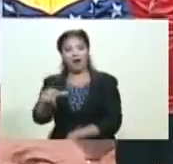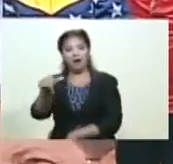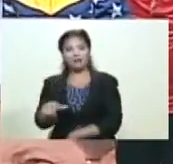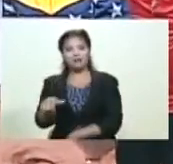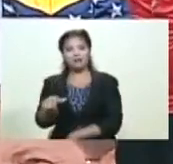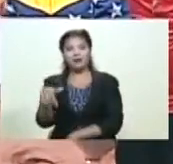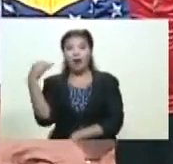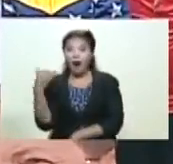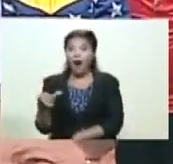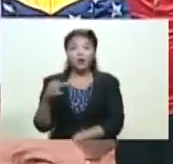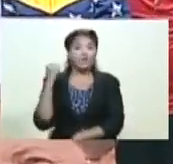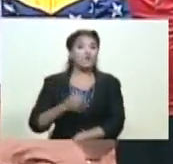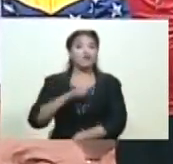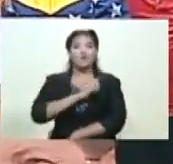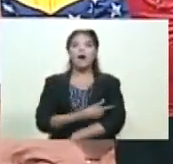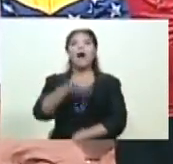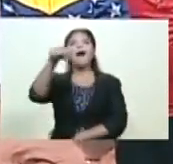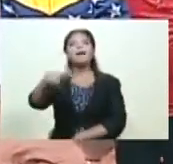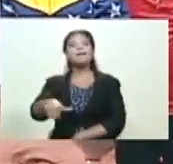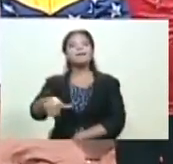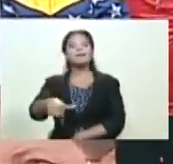Tienen un caballo de Troya aquí.